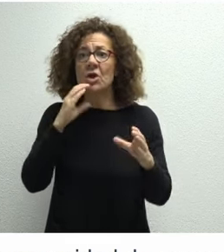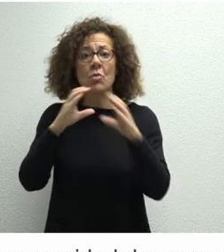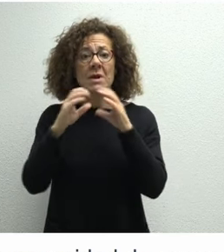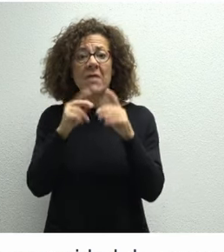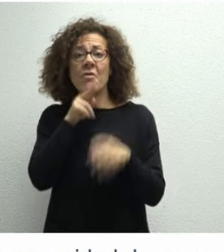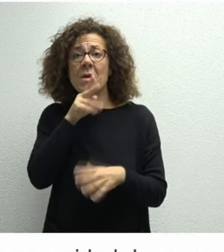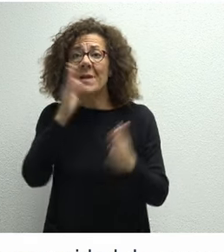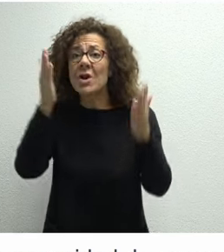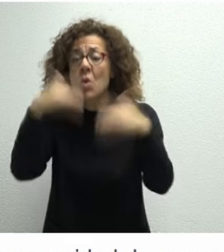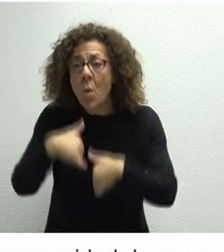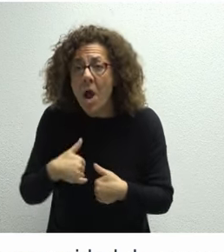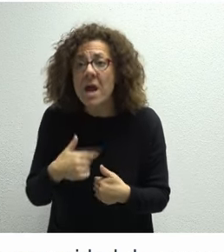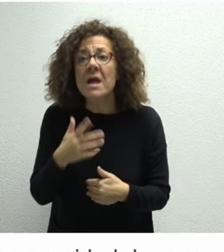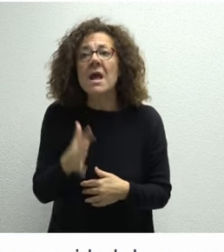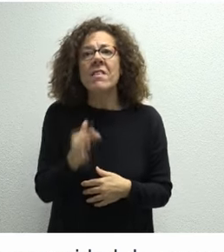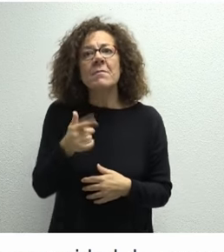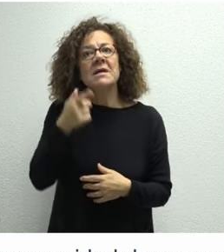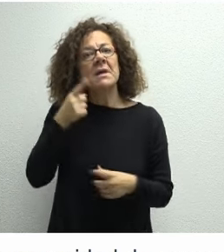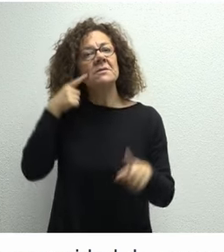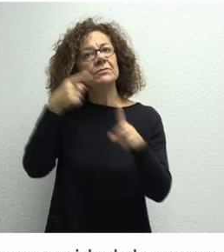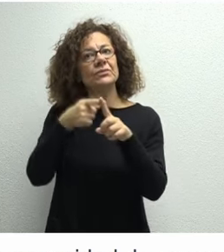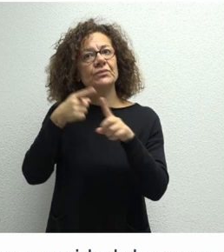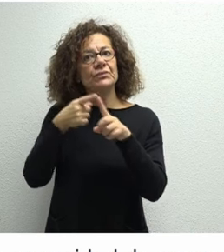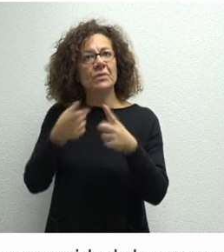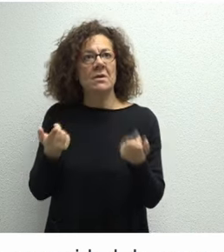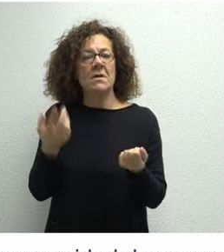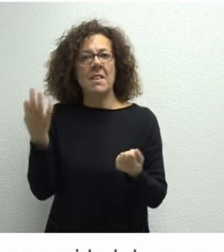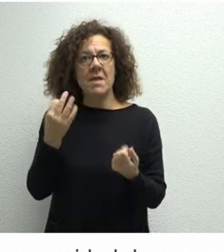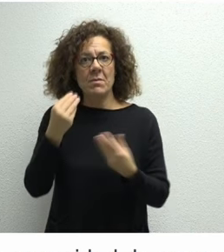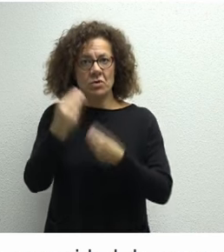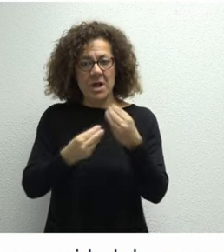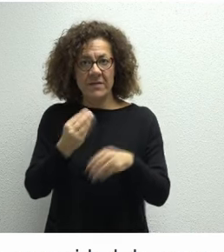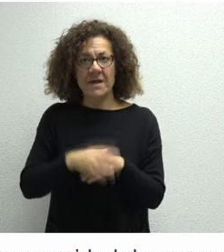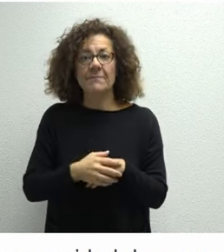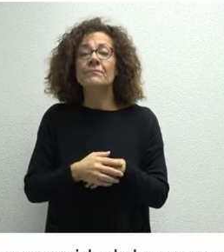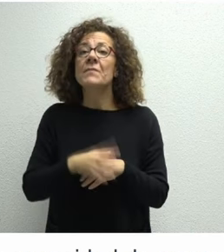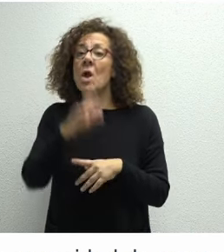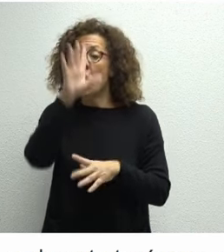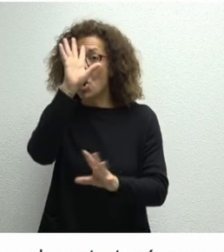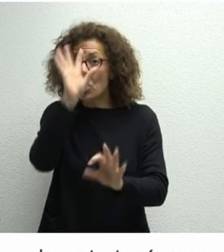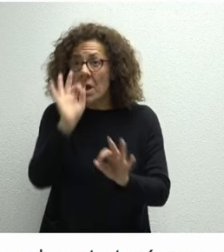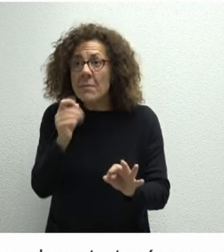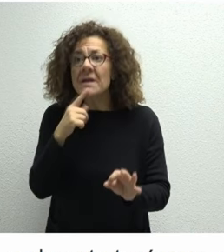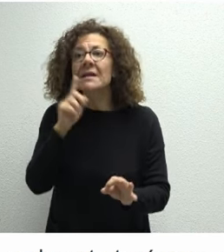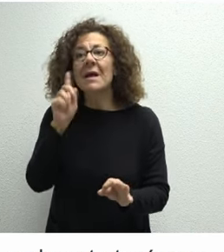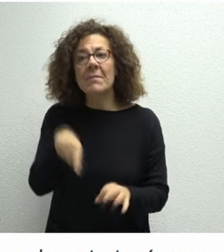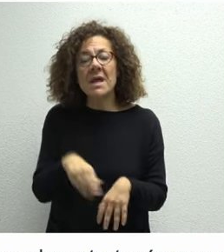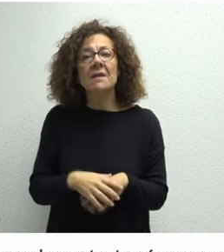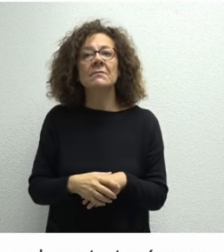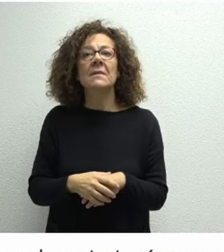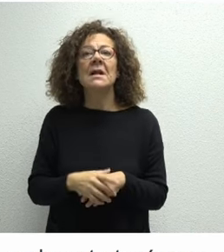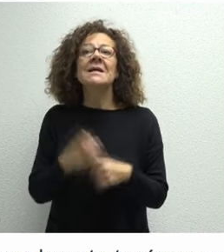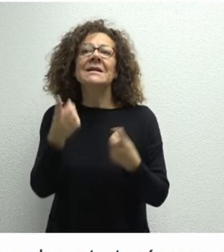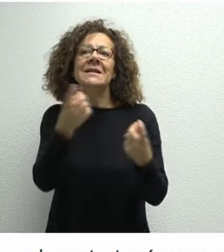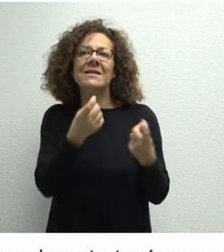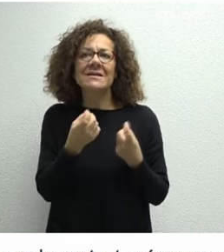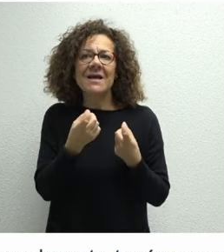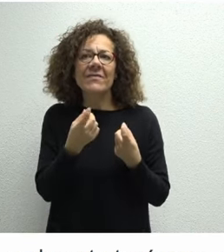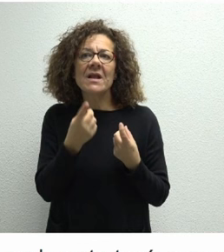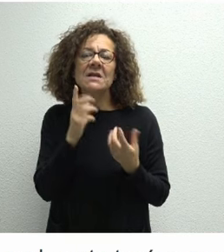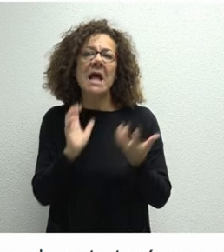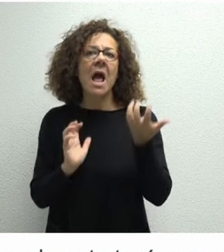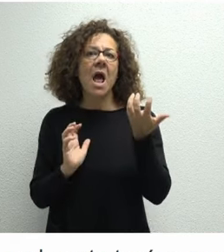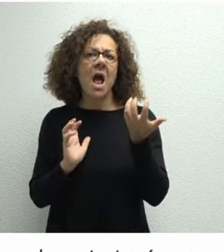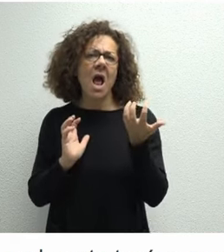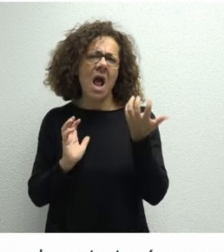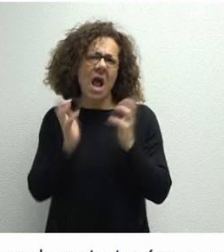verbal No qué más énfasis y que más empeño teníamos que poner no por supuesto poner de manifiesto a la necesidad No de las graves alteraciones de